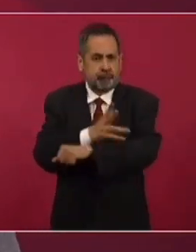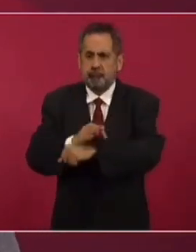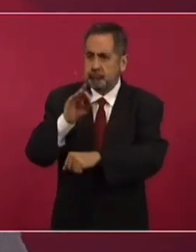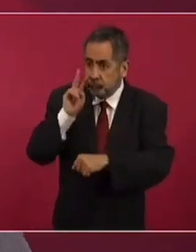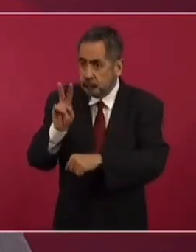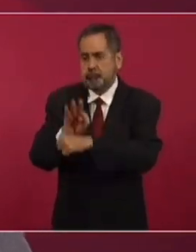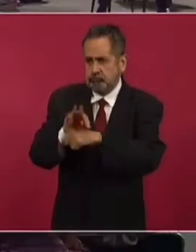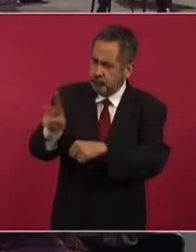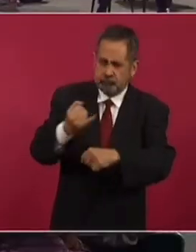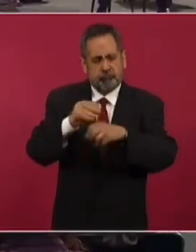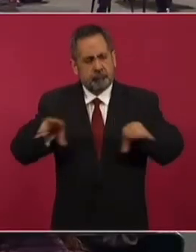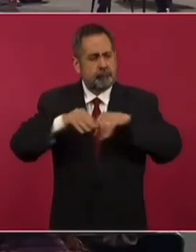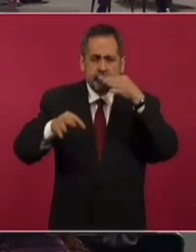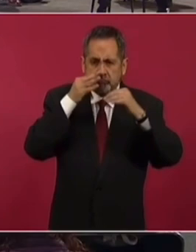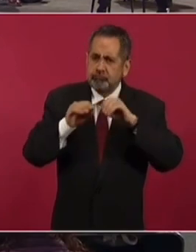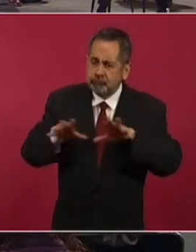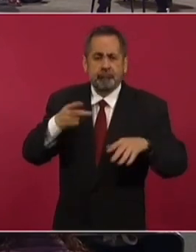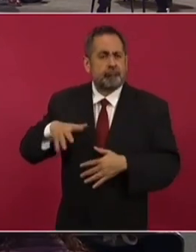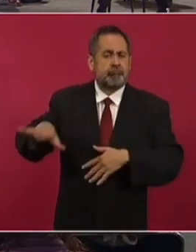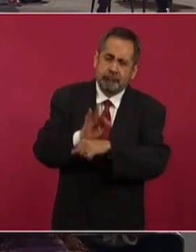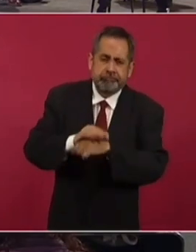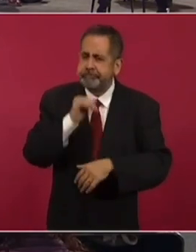defender causas justas, defender al pueblo.